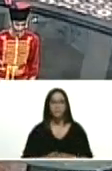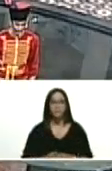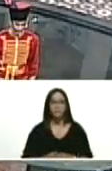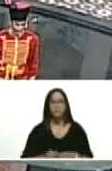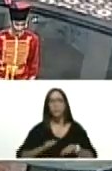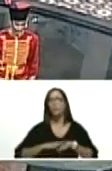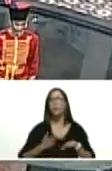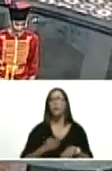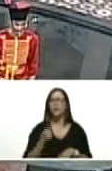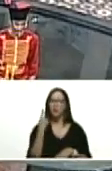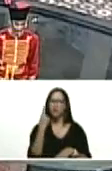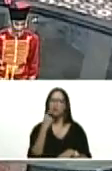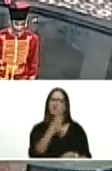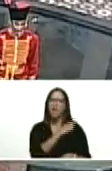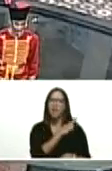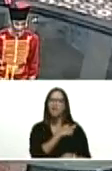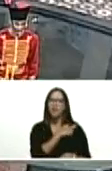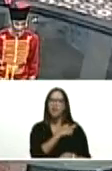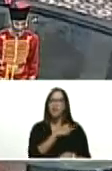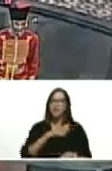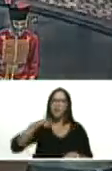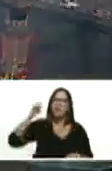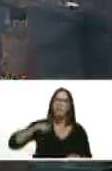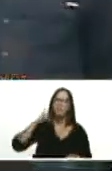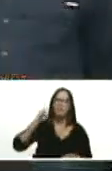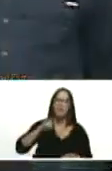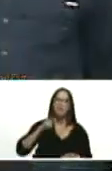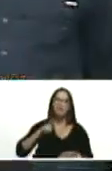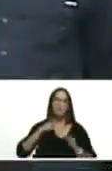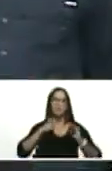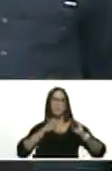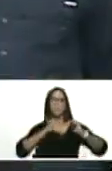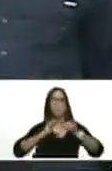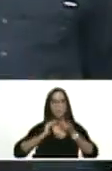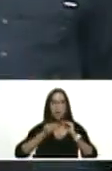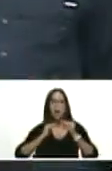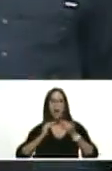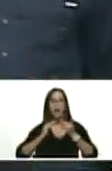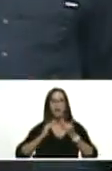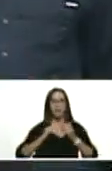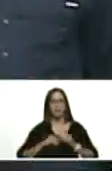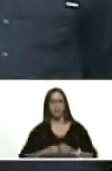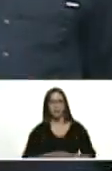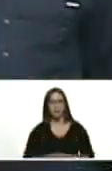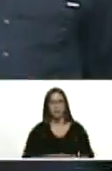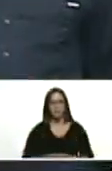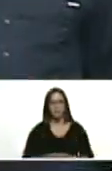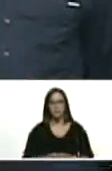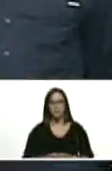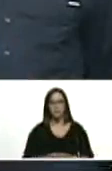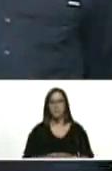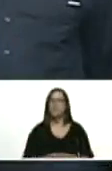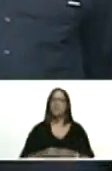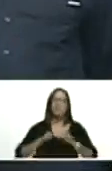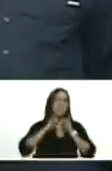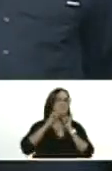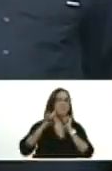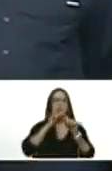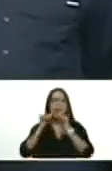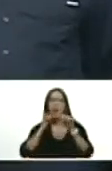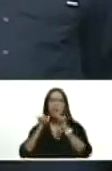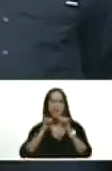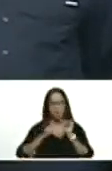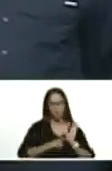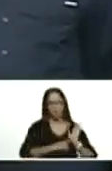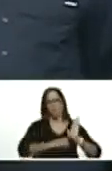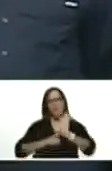porque fue un jefe exigente, moral, ético, que pregonaba con el